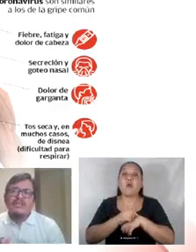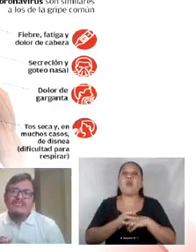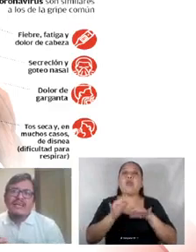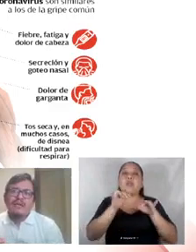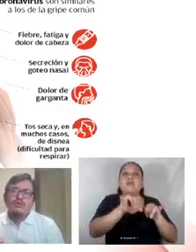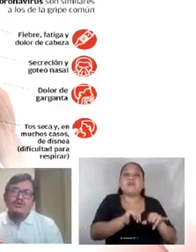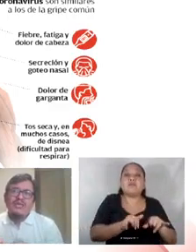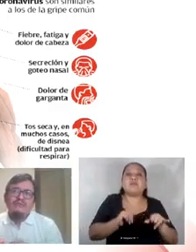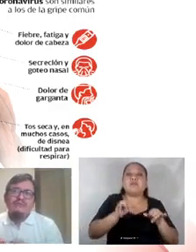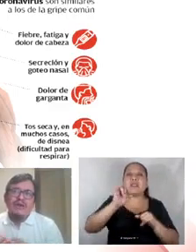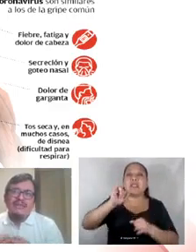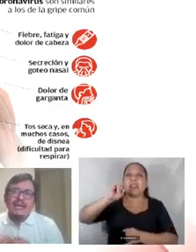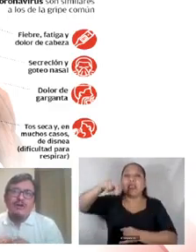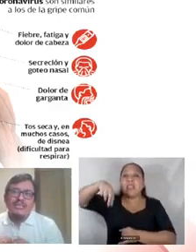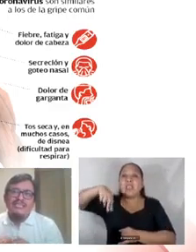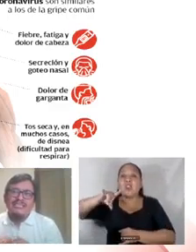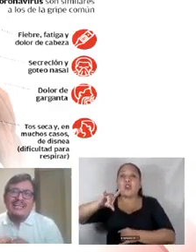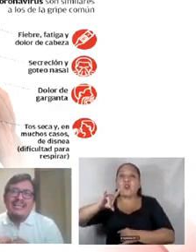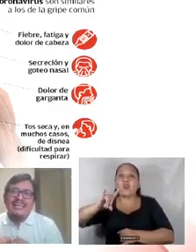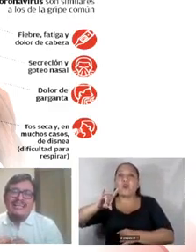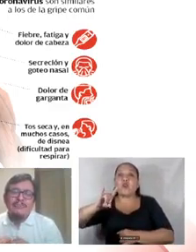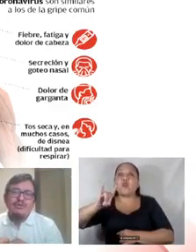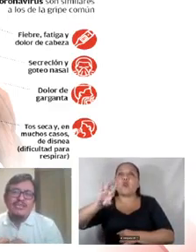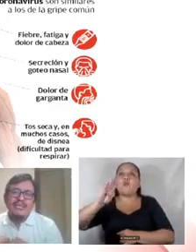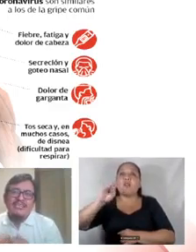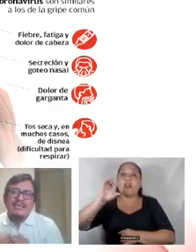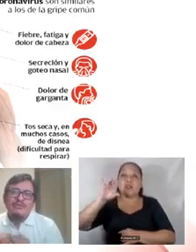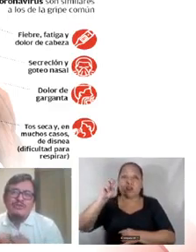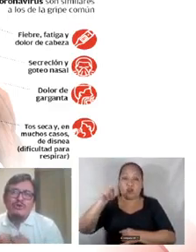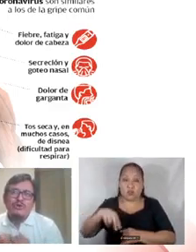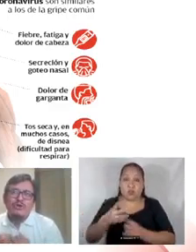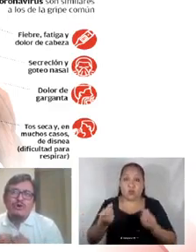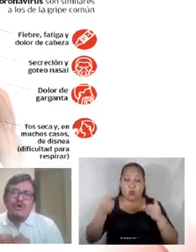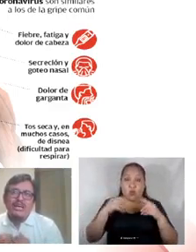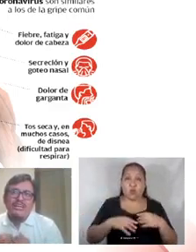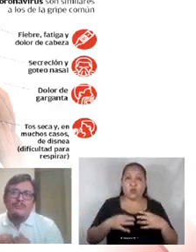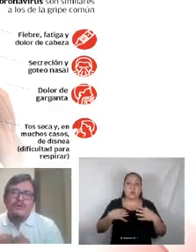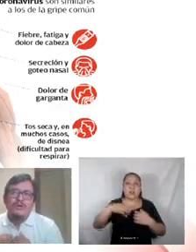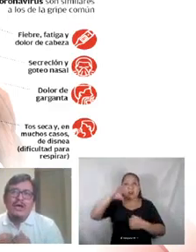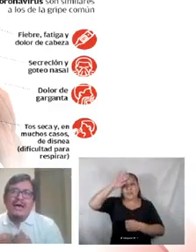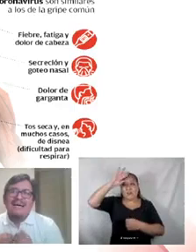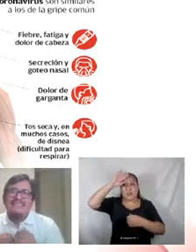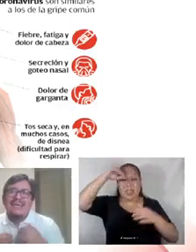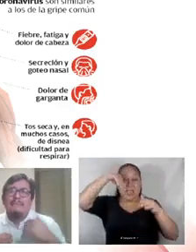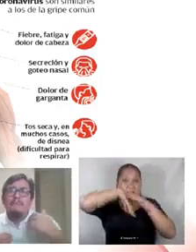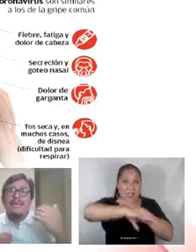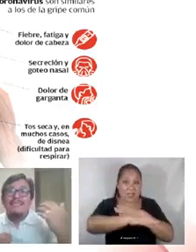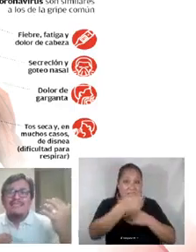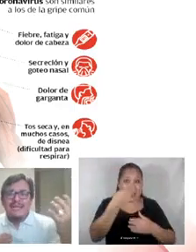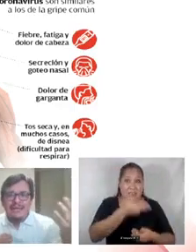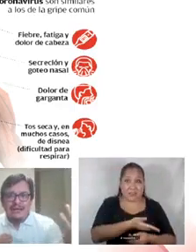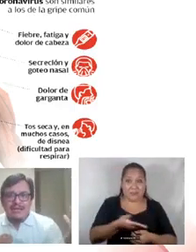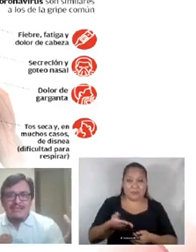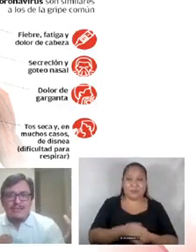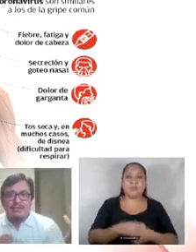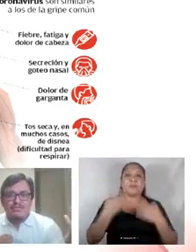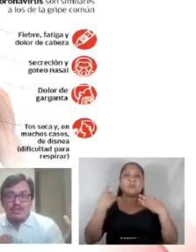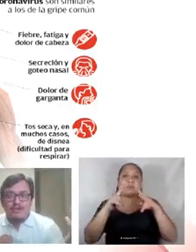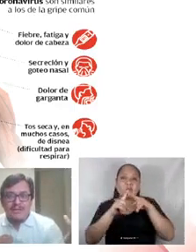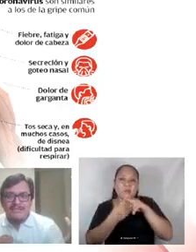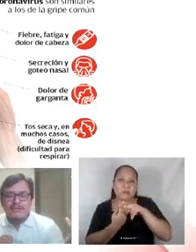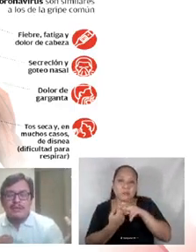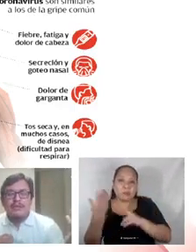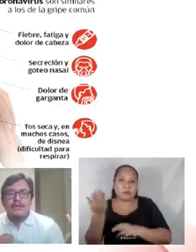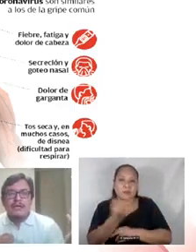incubación? Desde que uno se infecta, o sea, desde que el virus ingresa a nuestro organismo, hasta que empiezan